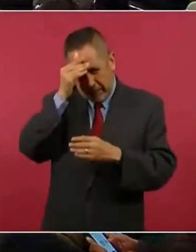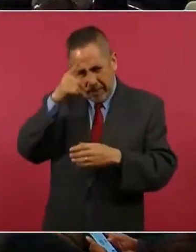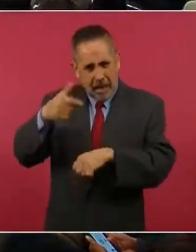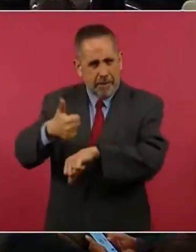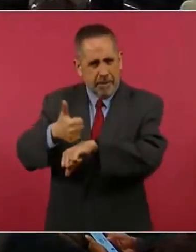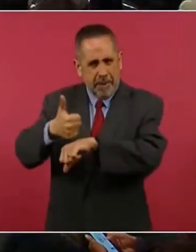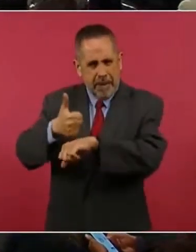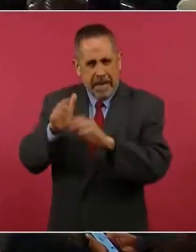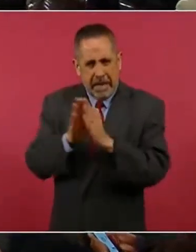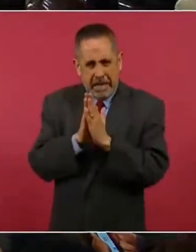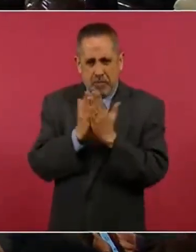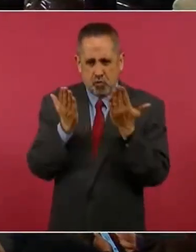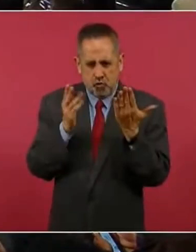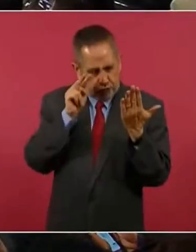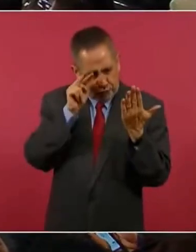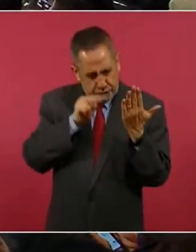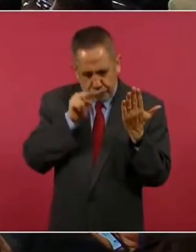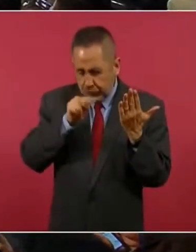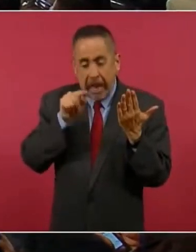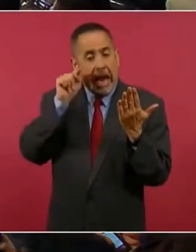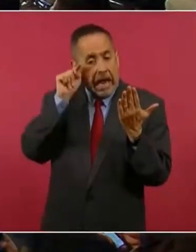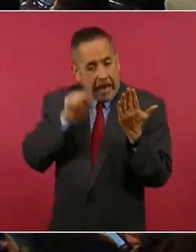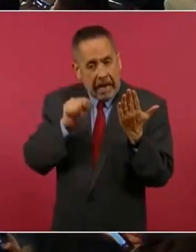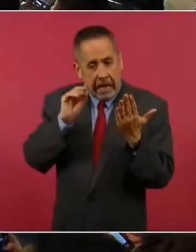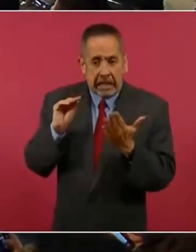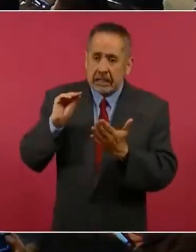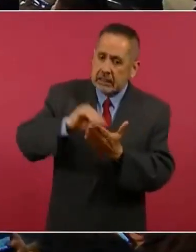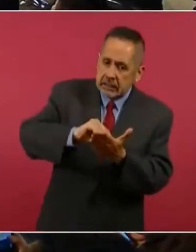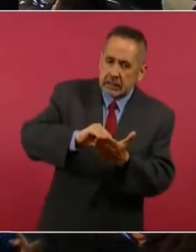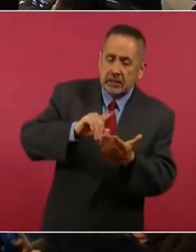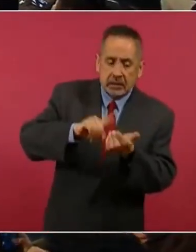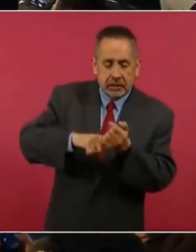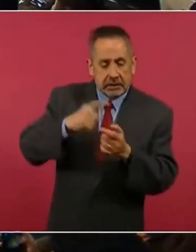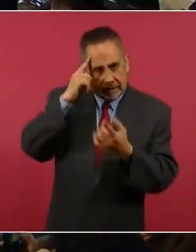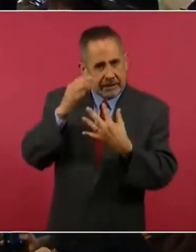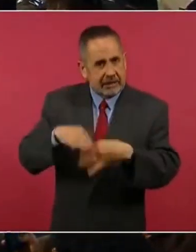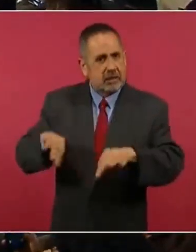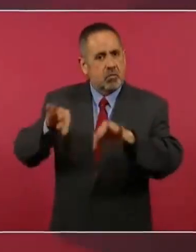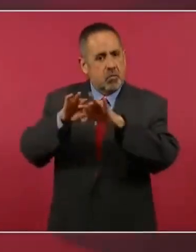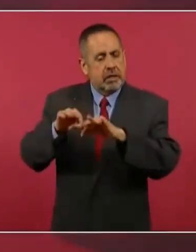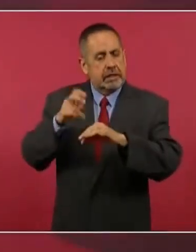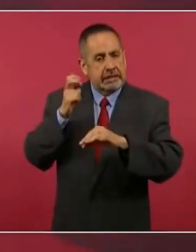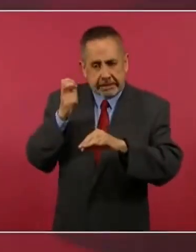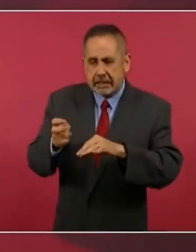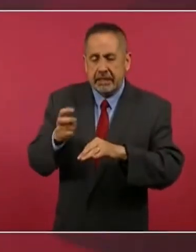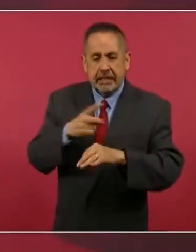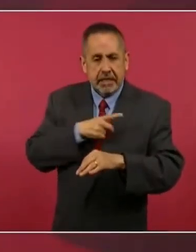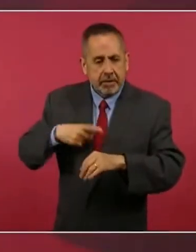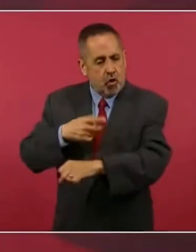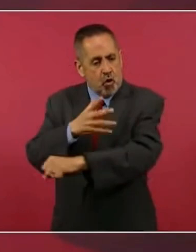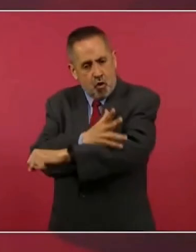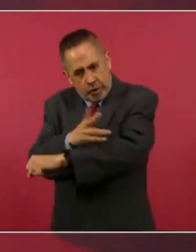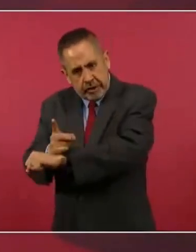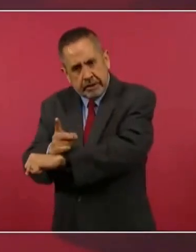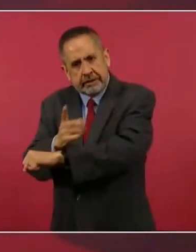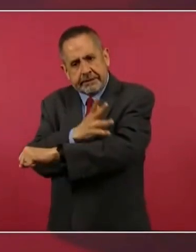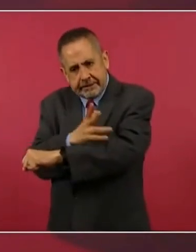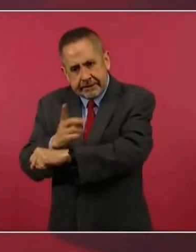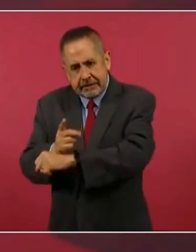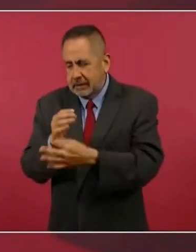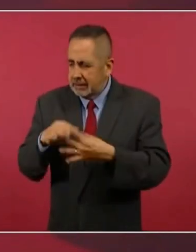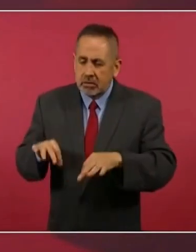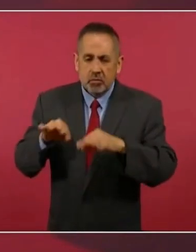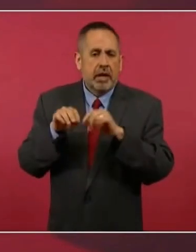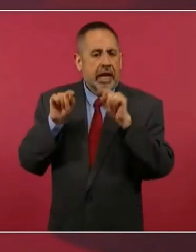primaria, que se eleve la importancia de la honestidad.